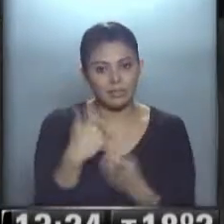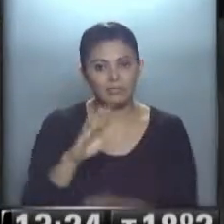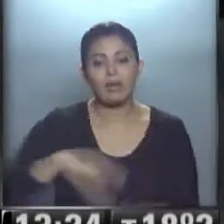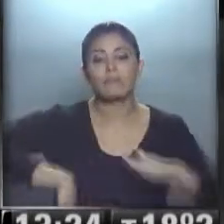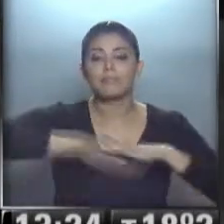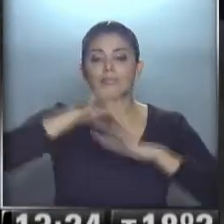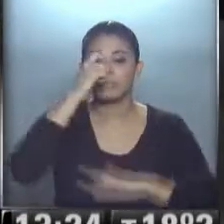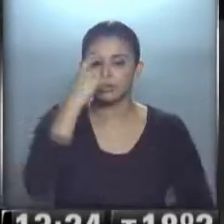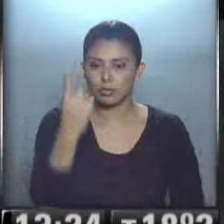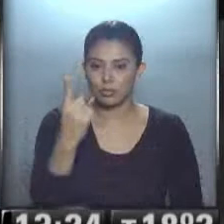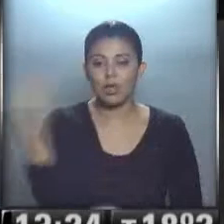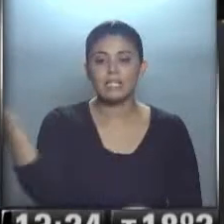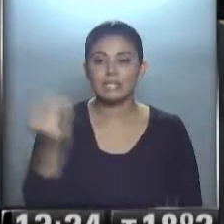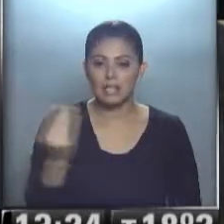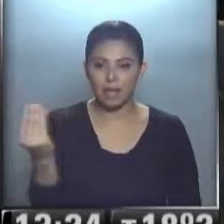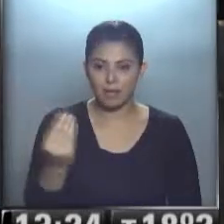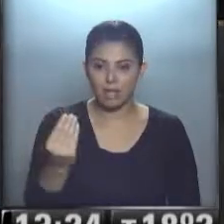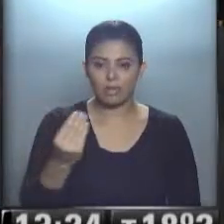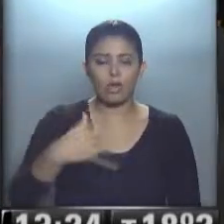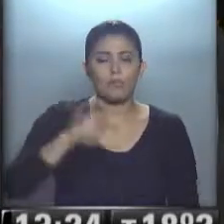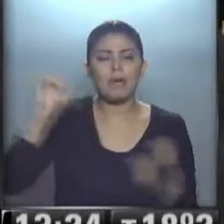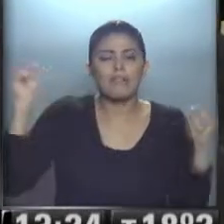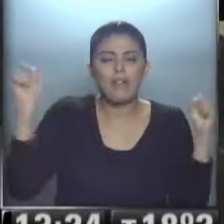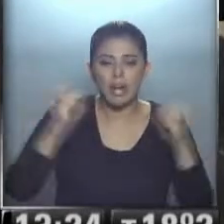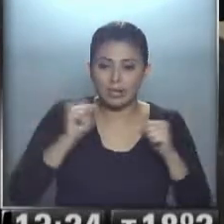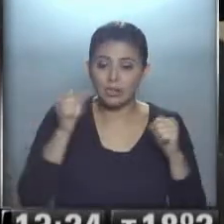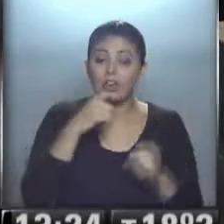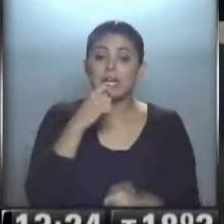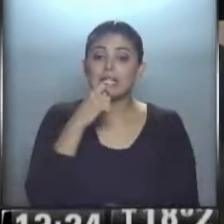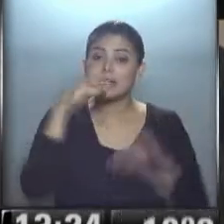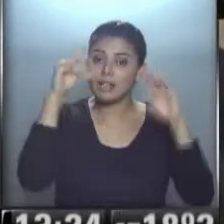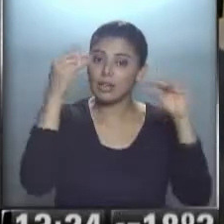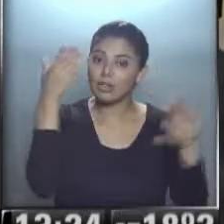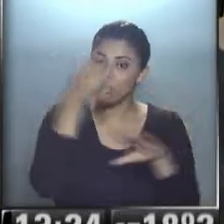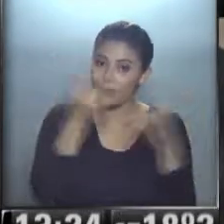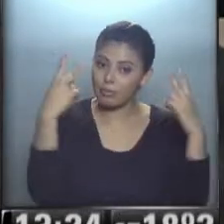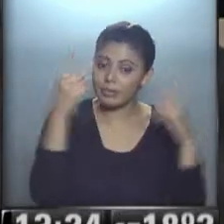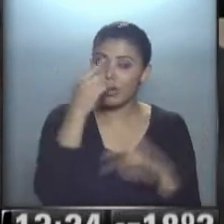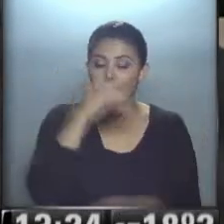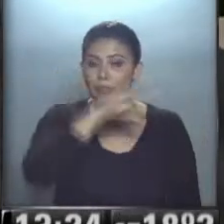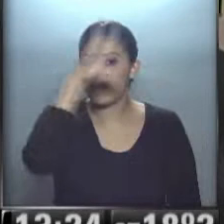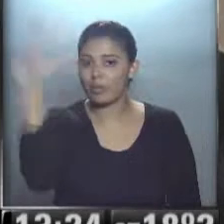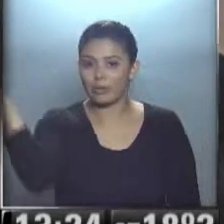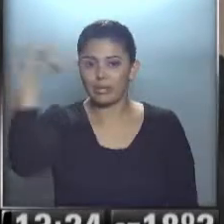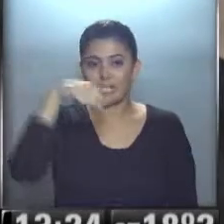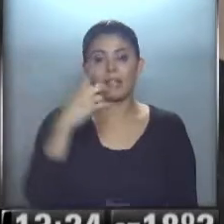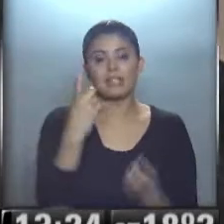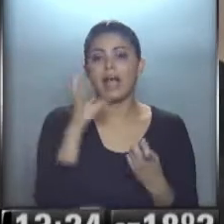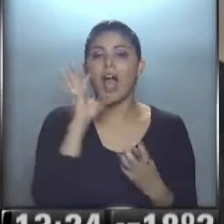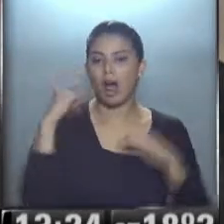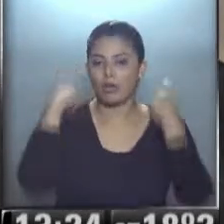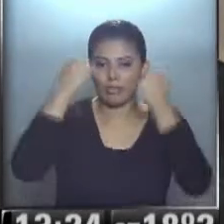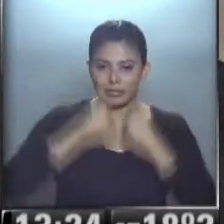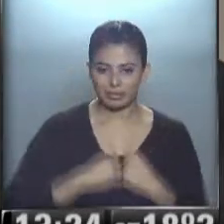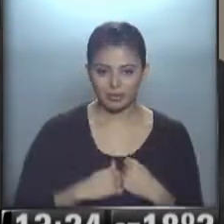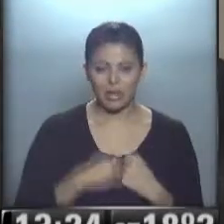máxima 21. Sábado, más frío todavía. Si sale a la noche, vuelve a la madrugada del sábado, lleve algo para